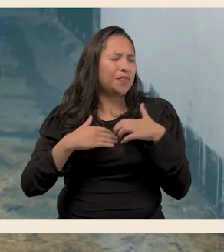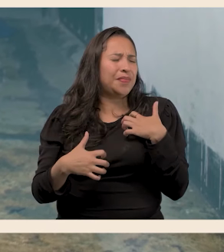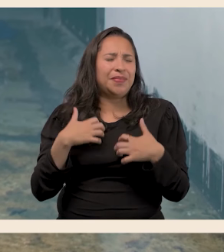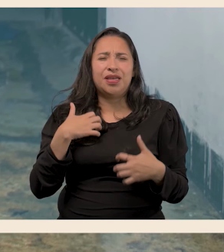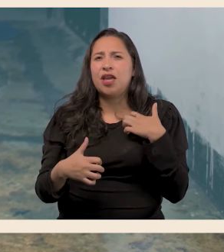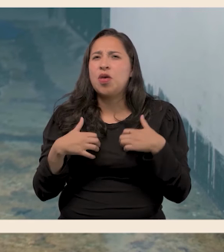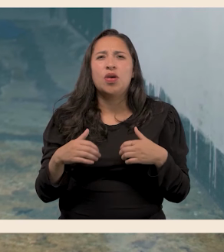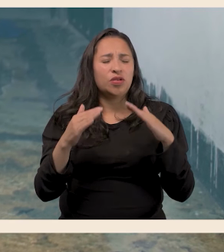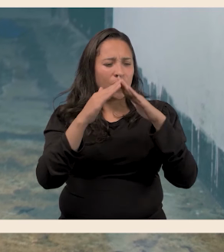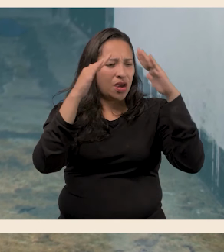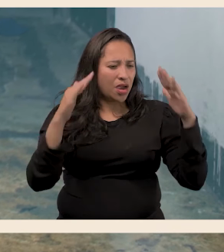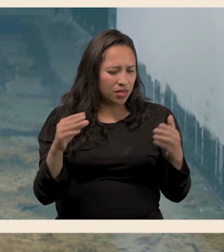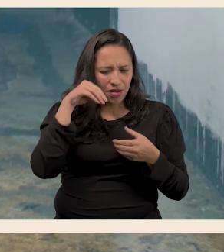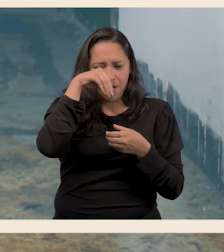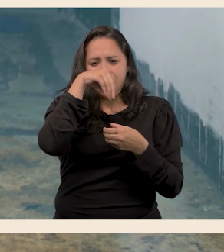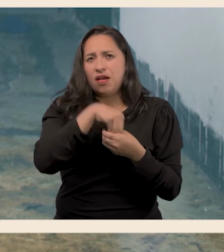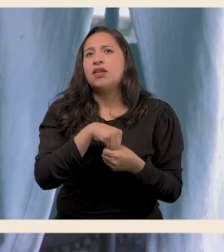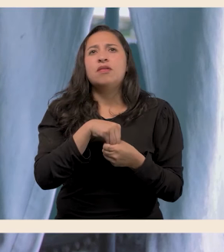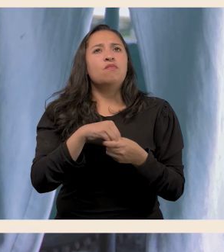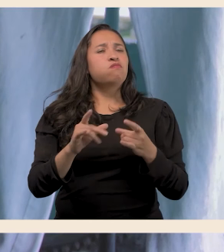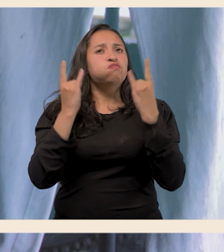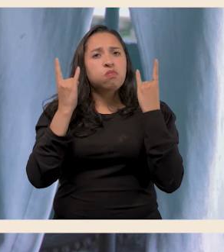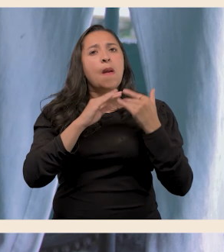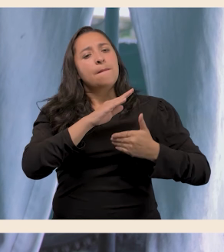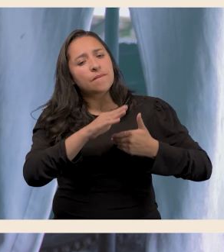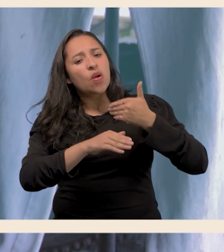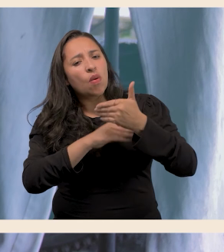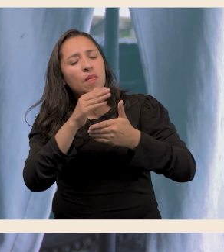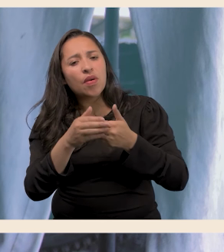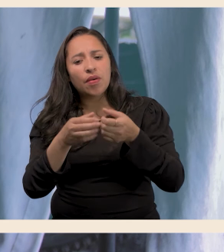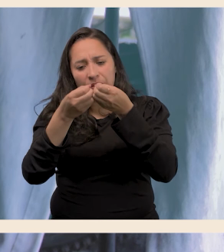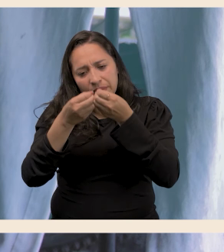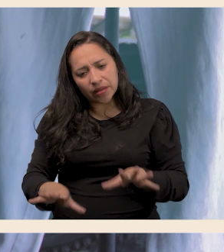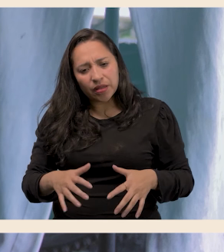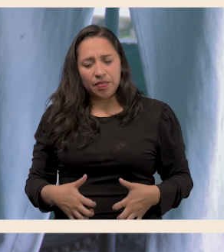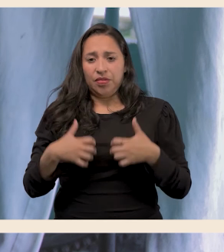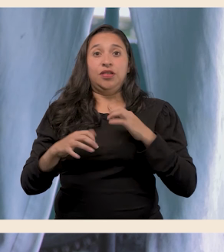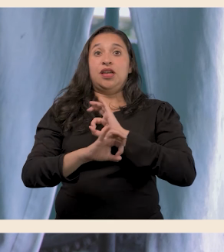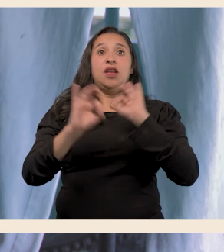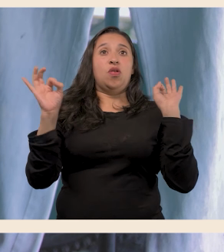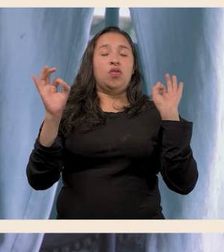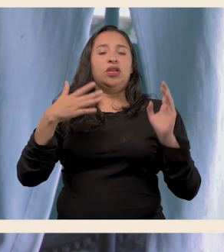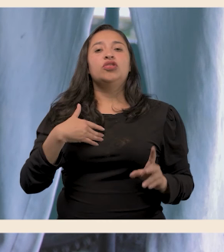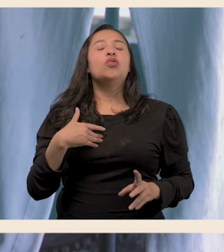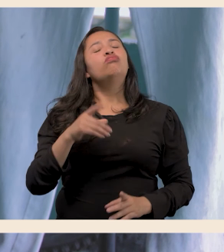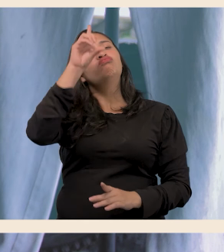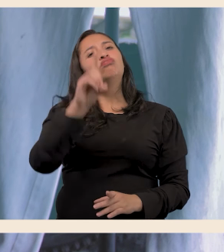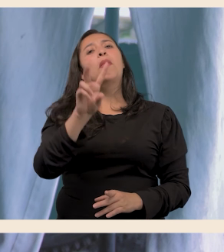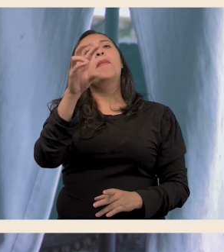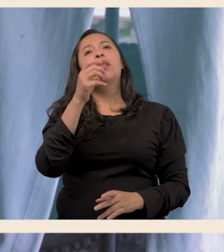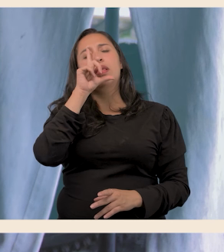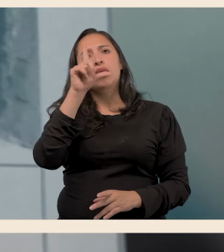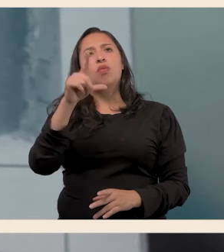Yo vivía encerrada. Yo poco a poco fui perdiendo el miedo y me decidí ese 20 de julio que yo no tenía por qué